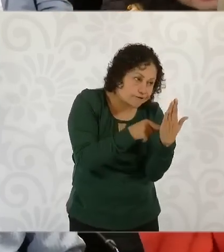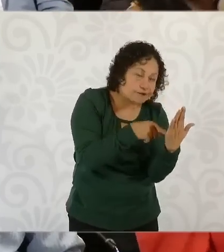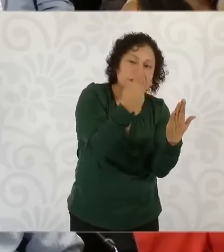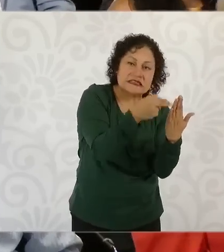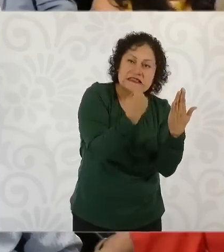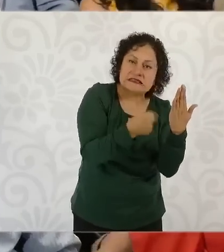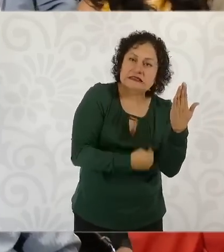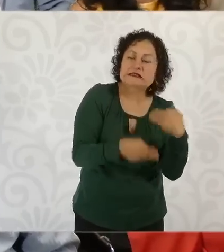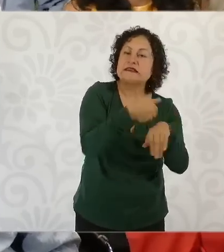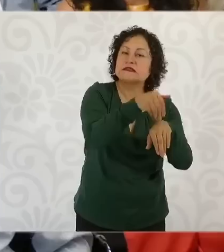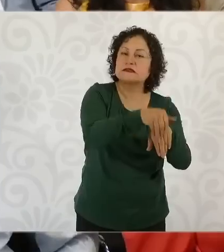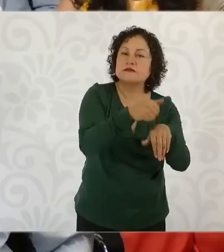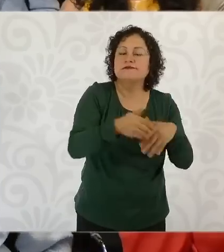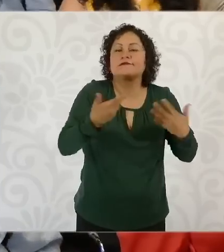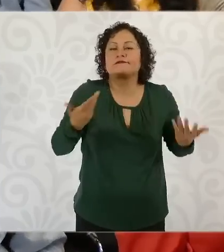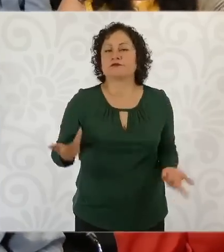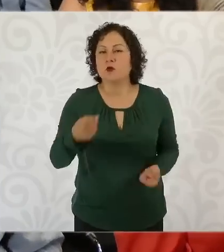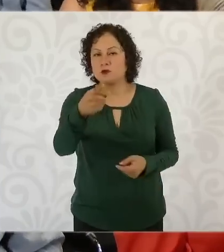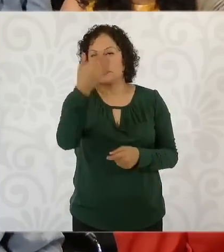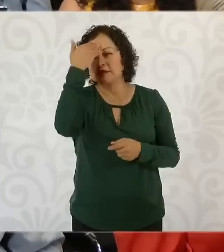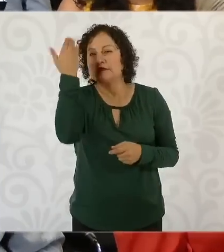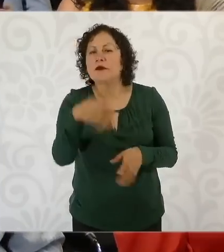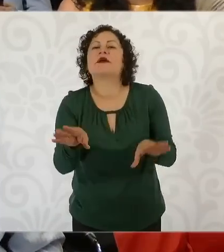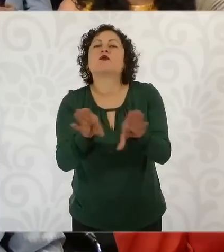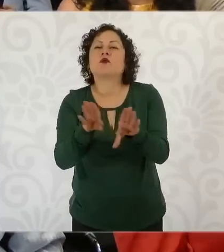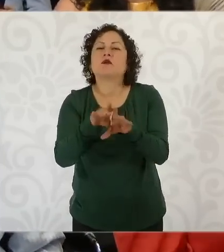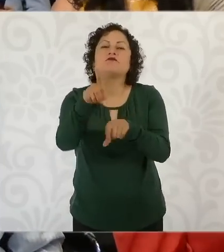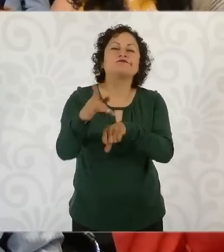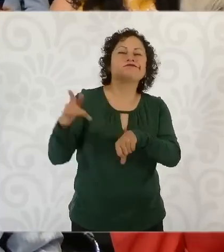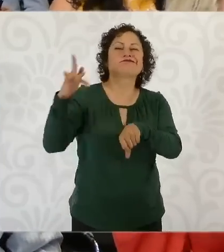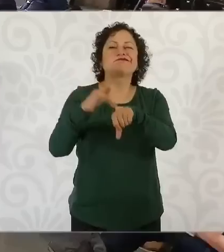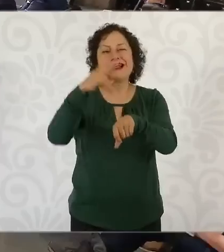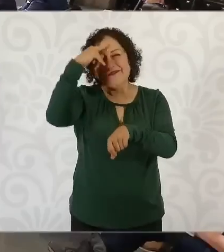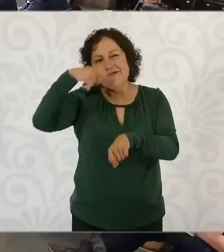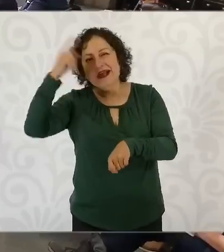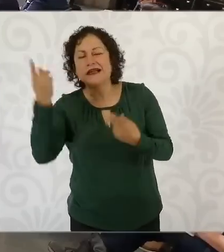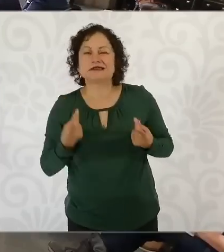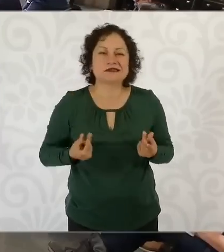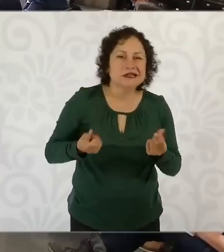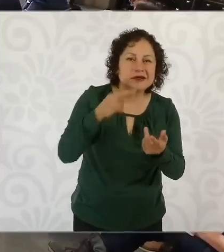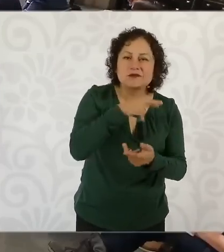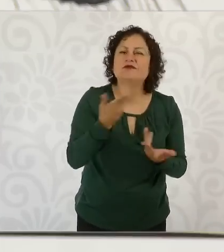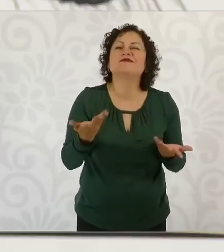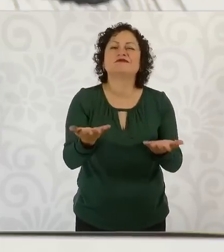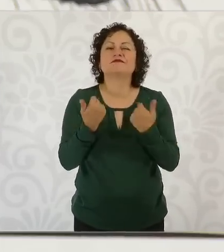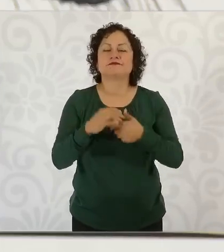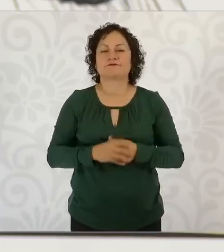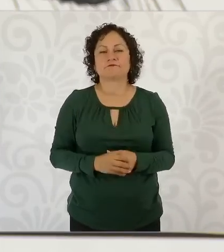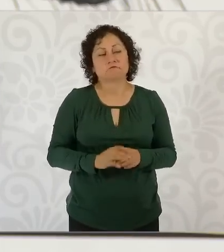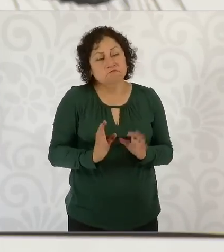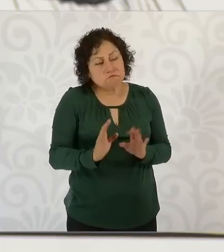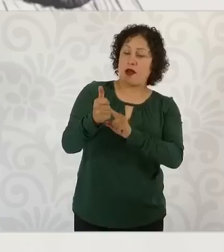la experiencia que usted pudo ver en torno, si fue fácil, si fue ágil, en torno a este ejercicio? Pues todo es perfectible. Yo creo que fue un